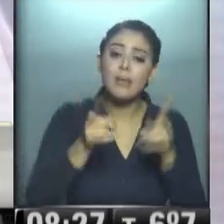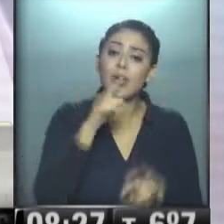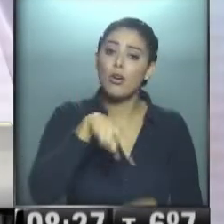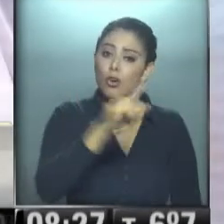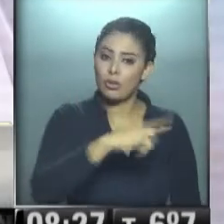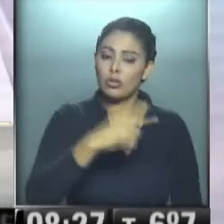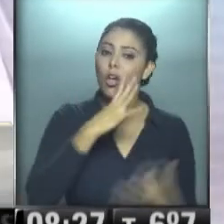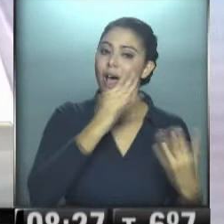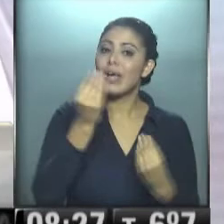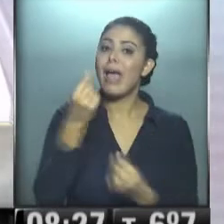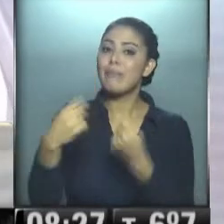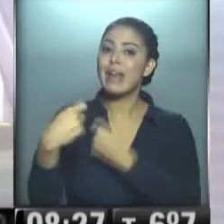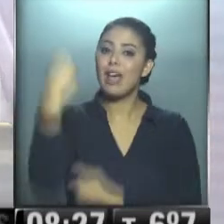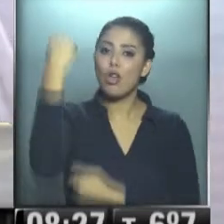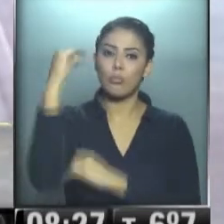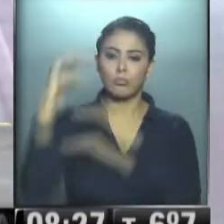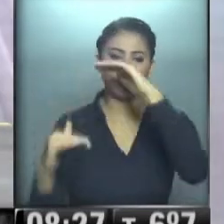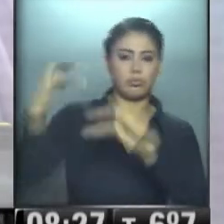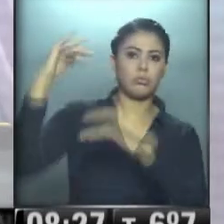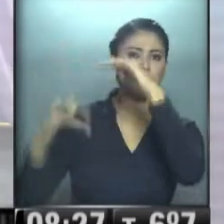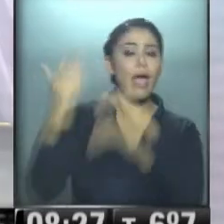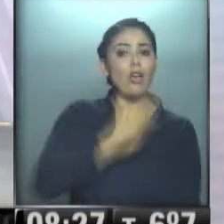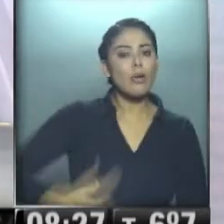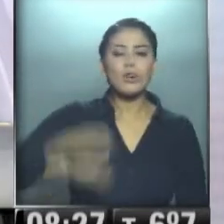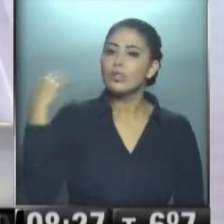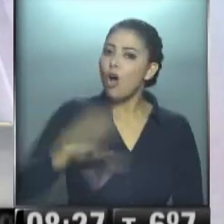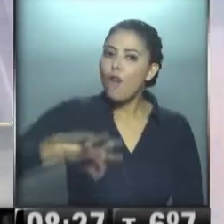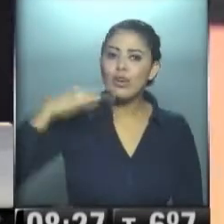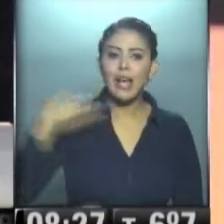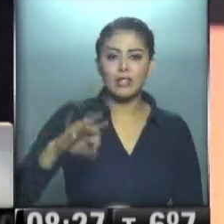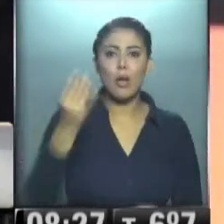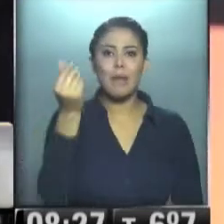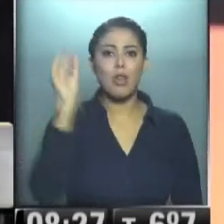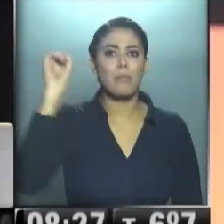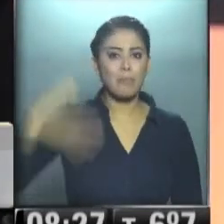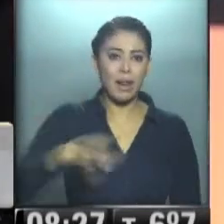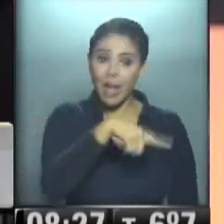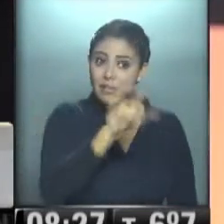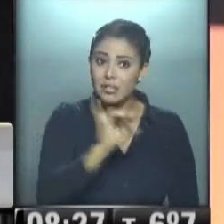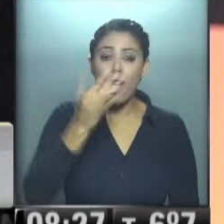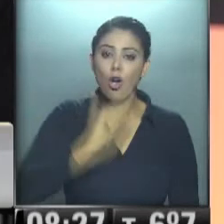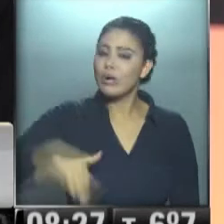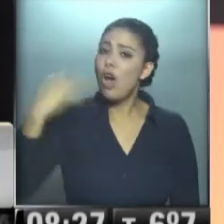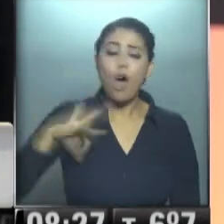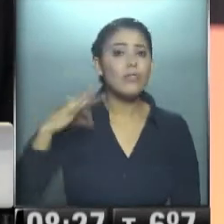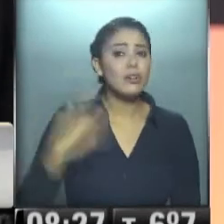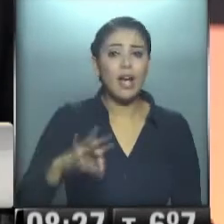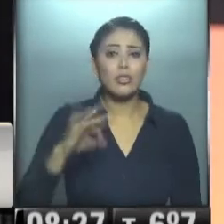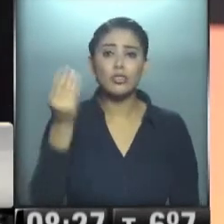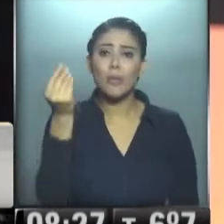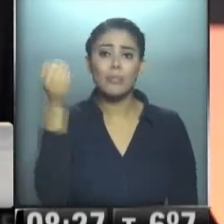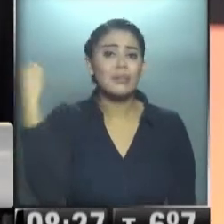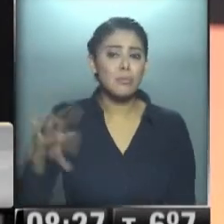lograban desestabilizar el mercado y provocar que el gobierno se viera obligado a devaluar es lo que lograron el gobierno se vio obligado a devaluar pero